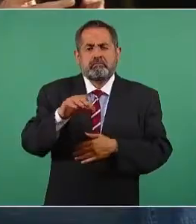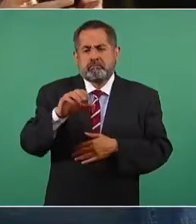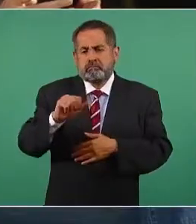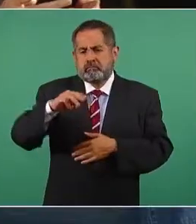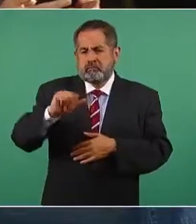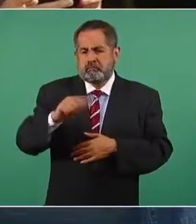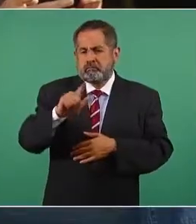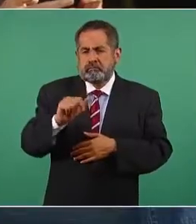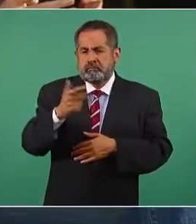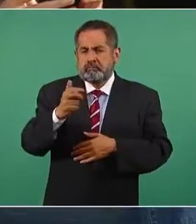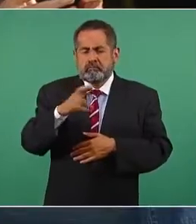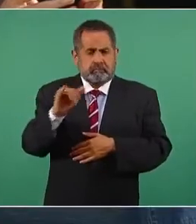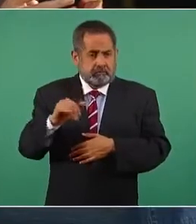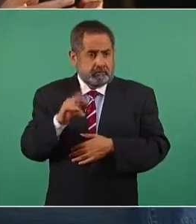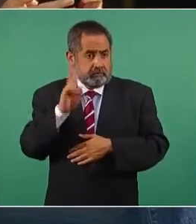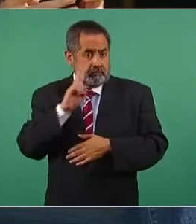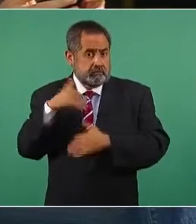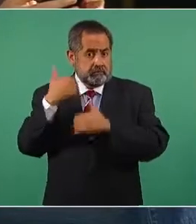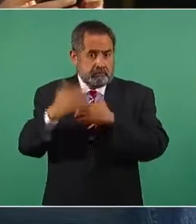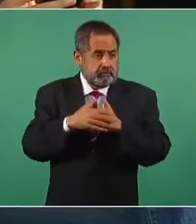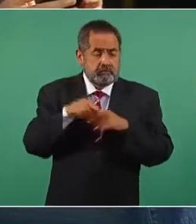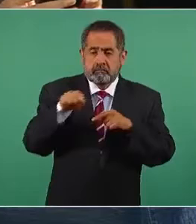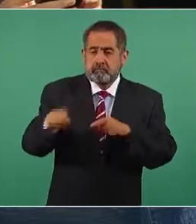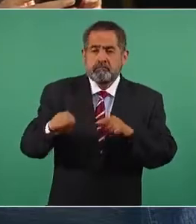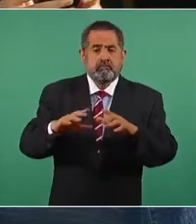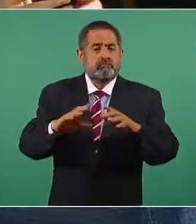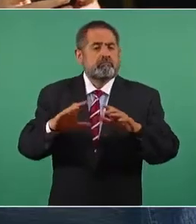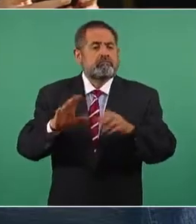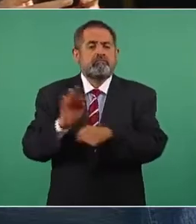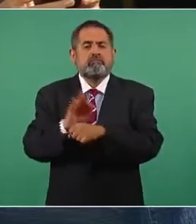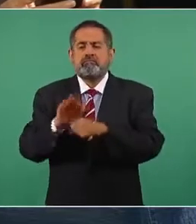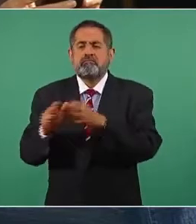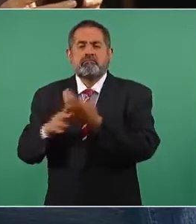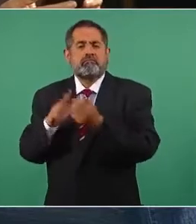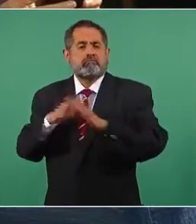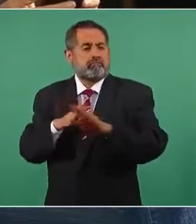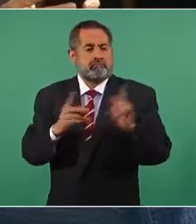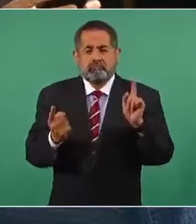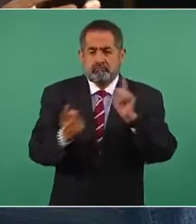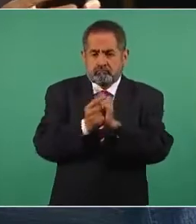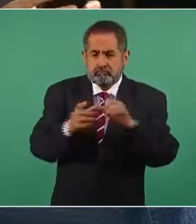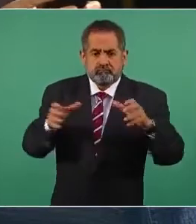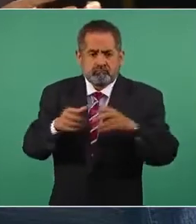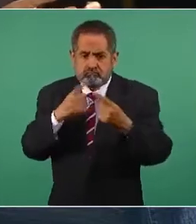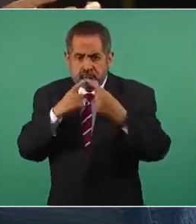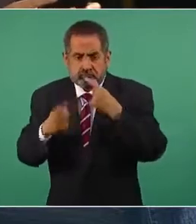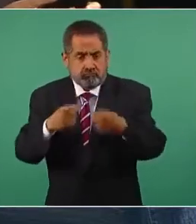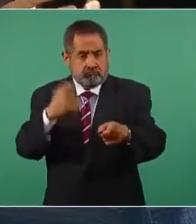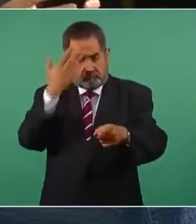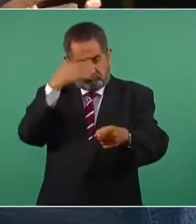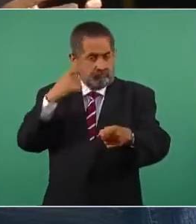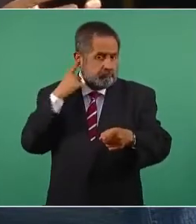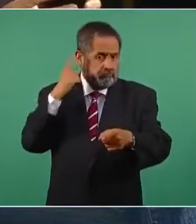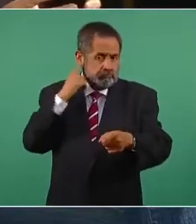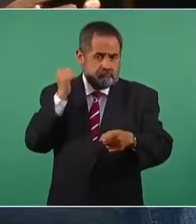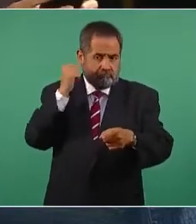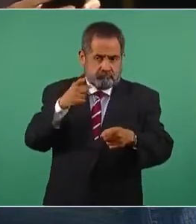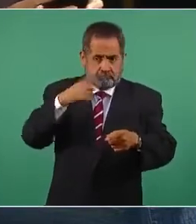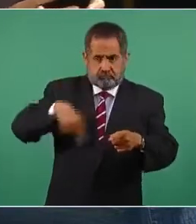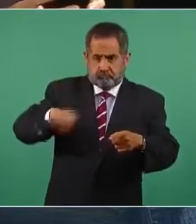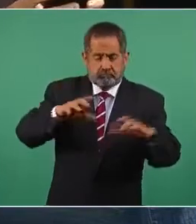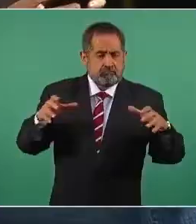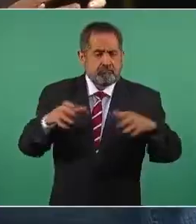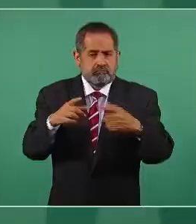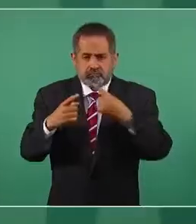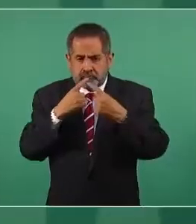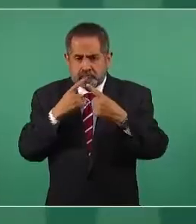se contempla que se reúna con algunas organizaciones de protección a migrantes, se había solicitado, si ustedes tienen conocimiento de este